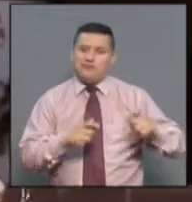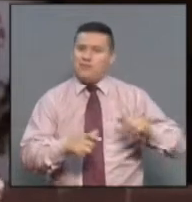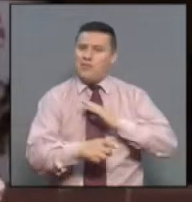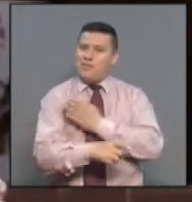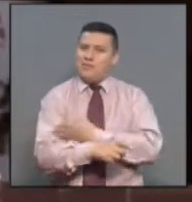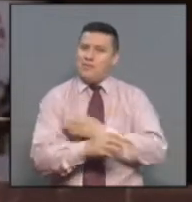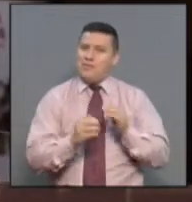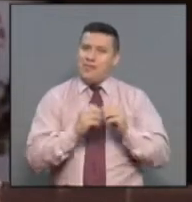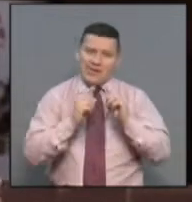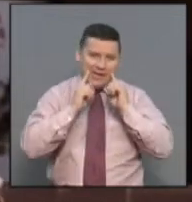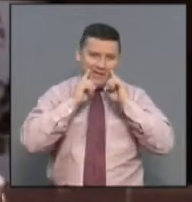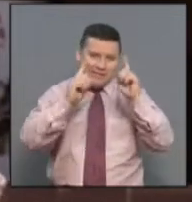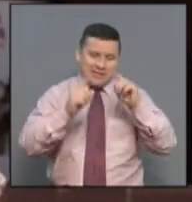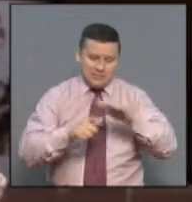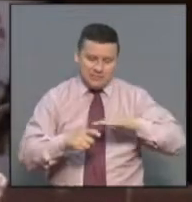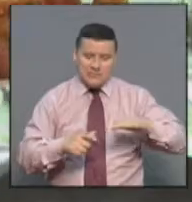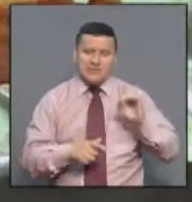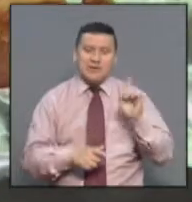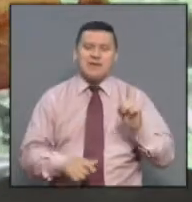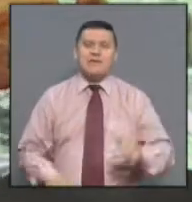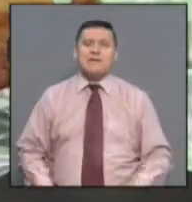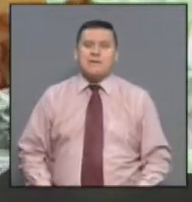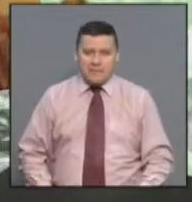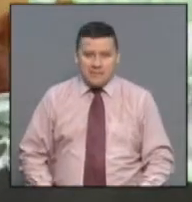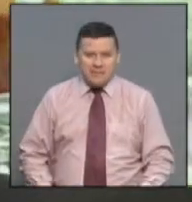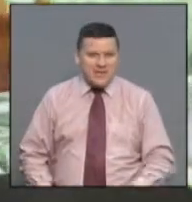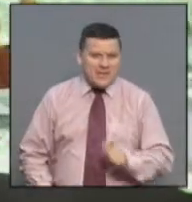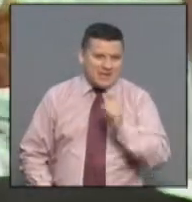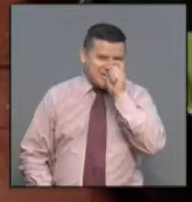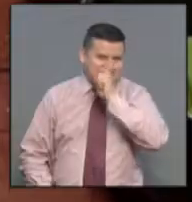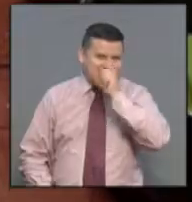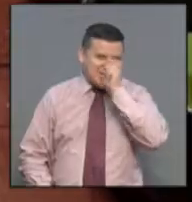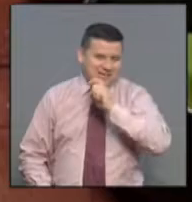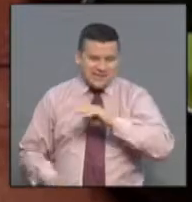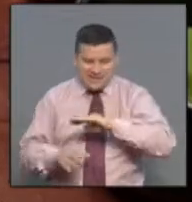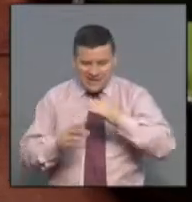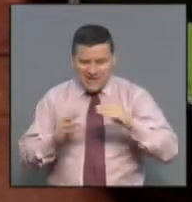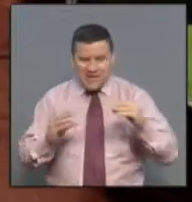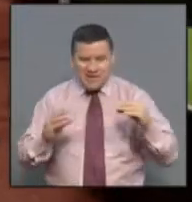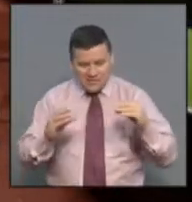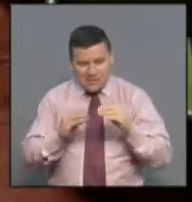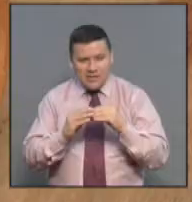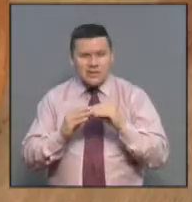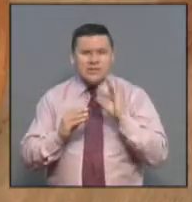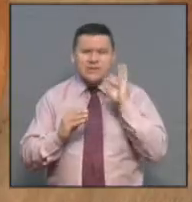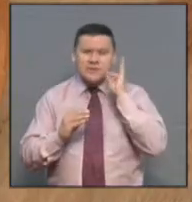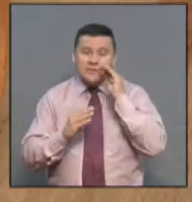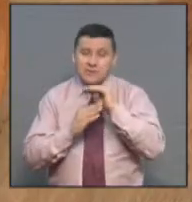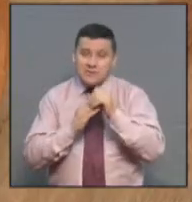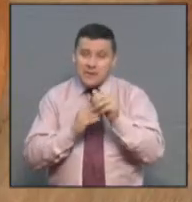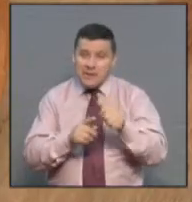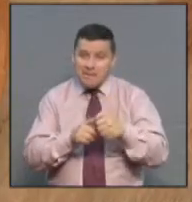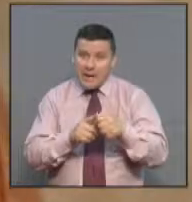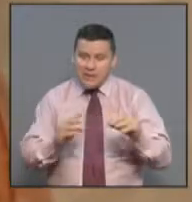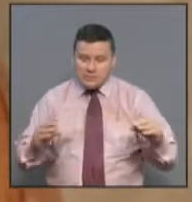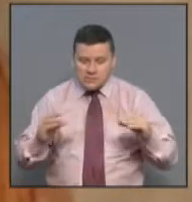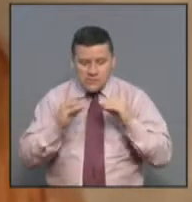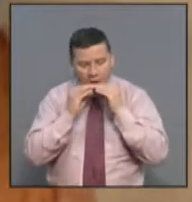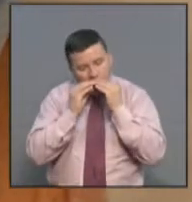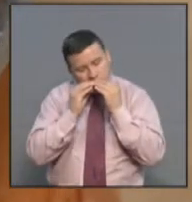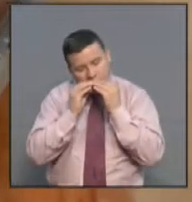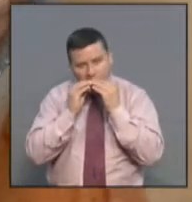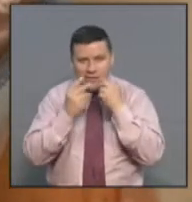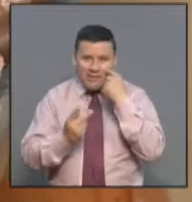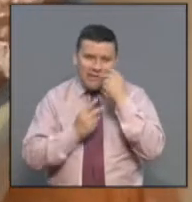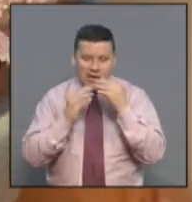platos más famosos en los últimos años. El chicharrón antioqueño, acompañado de una deliciosa arepa de maíz, lo comen propios